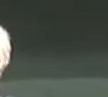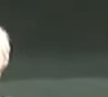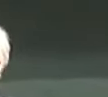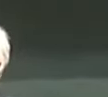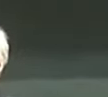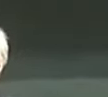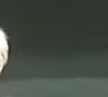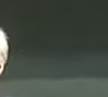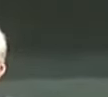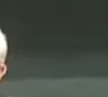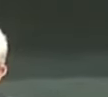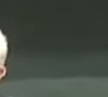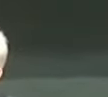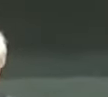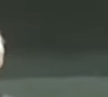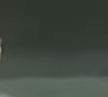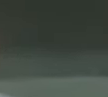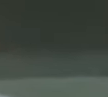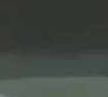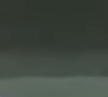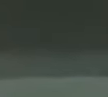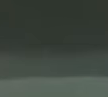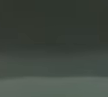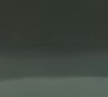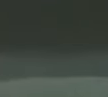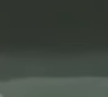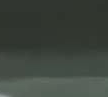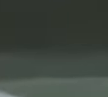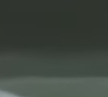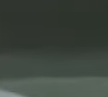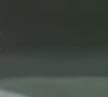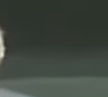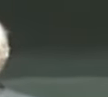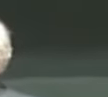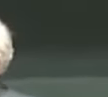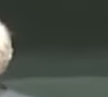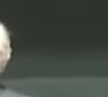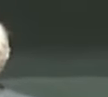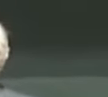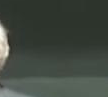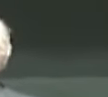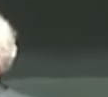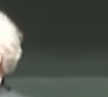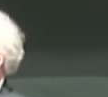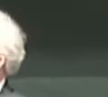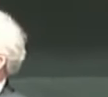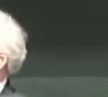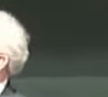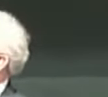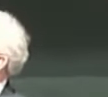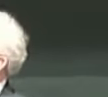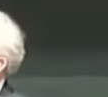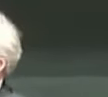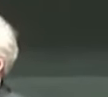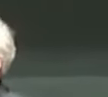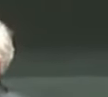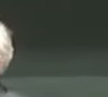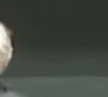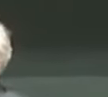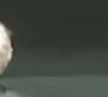¿Cuánto más nosotros, hoy por la gracia de Dios, cumpliendo 80